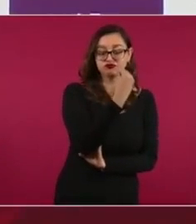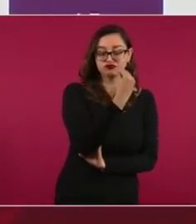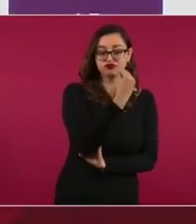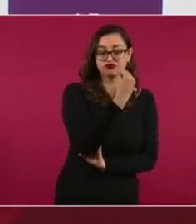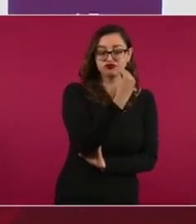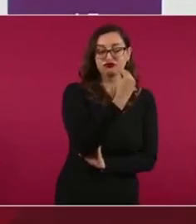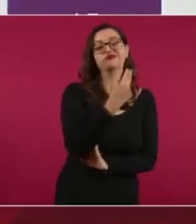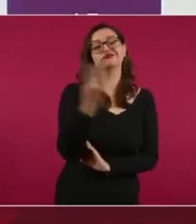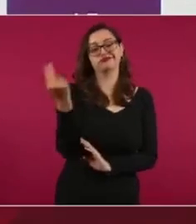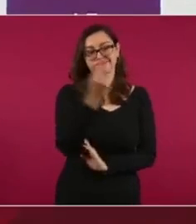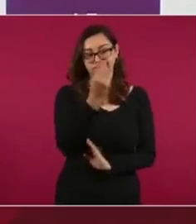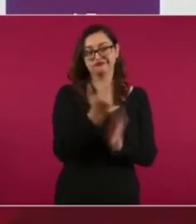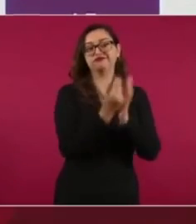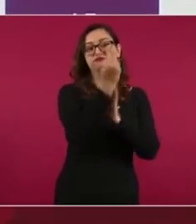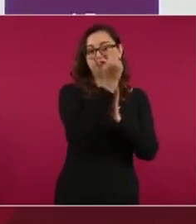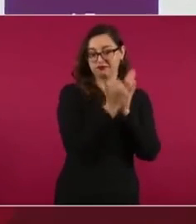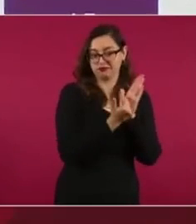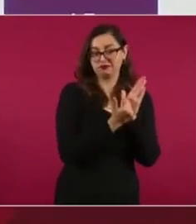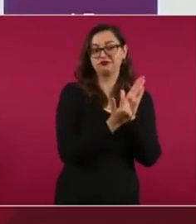a bajar esto,